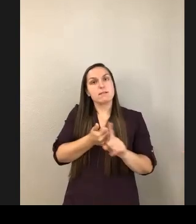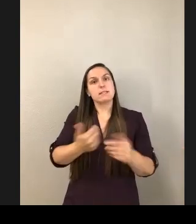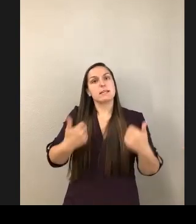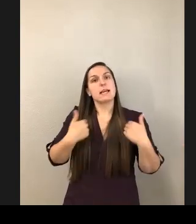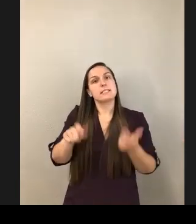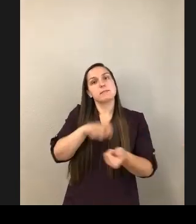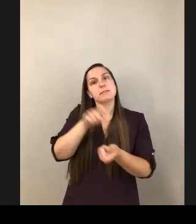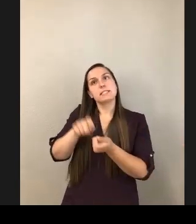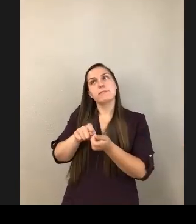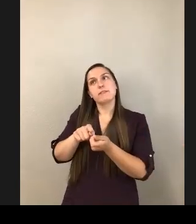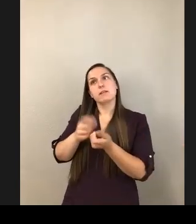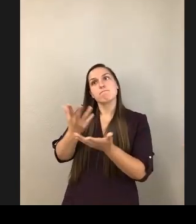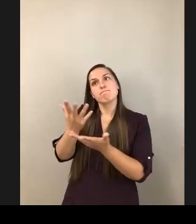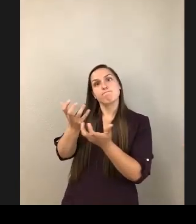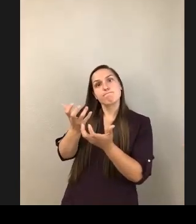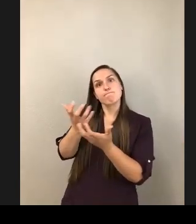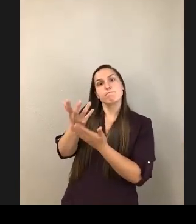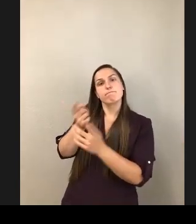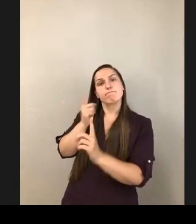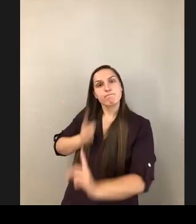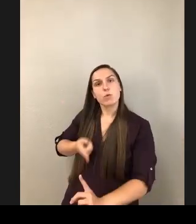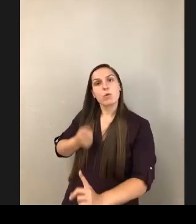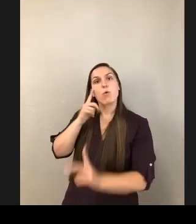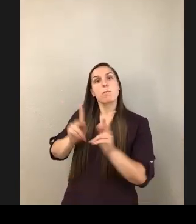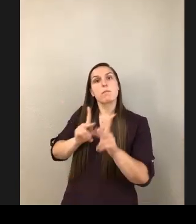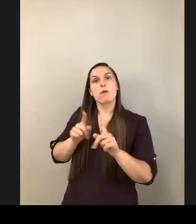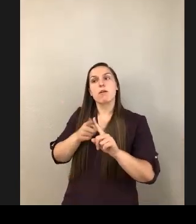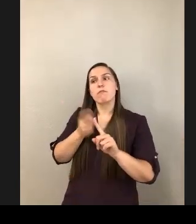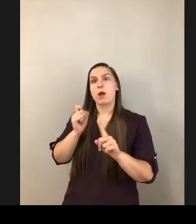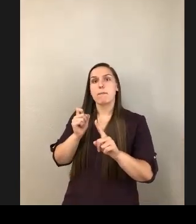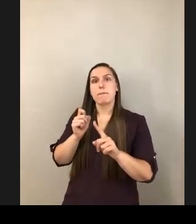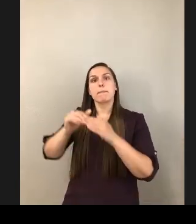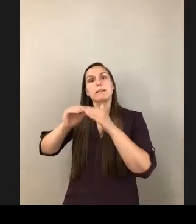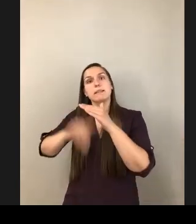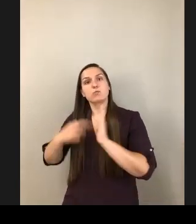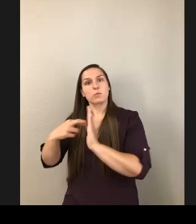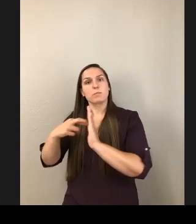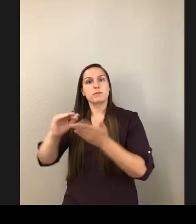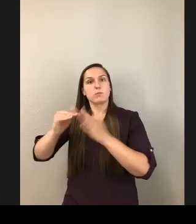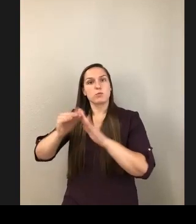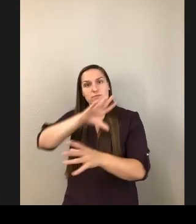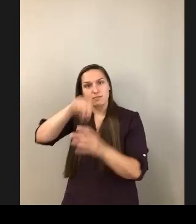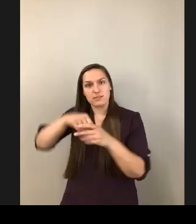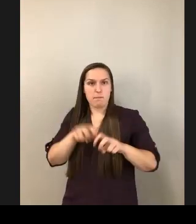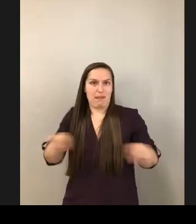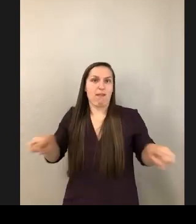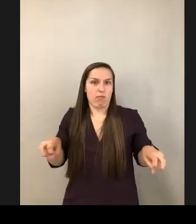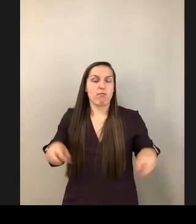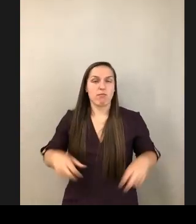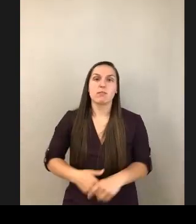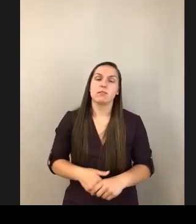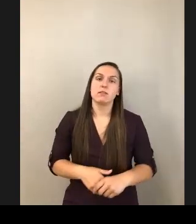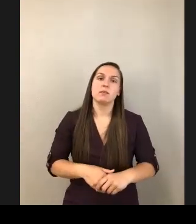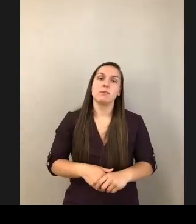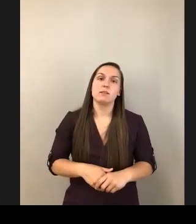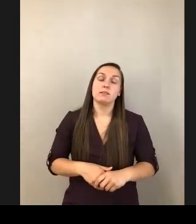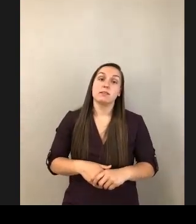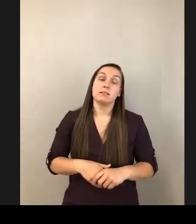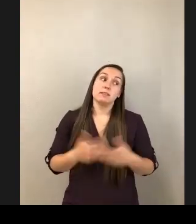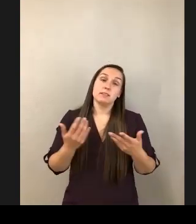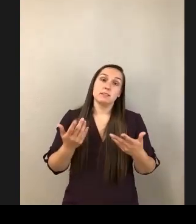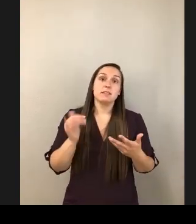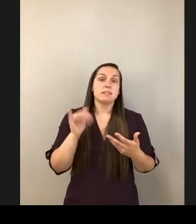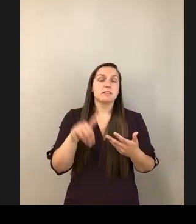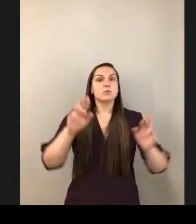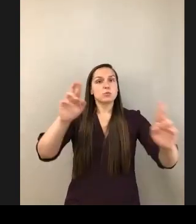tenga deseos específicos de contratar a personas menos representadas de la comunidad.